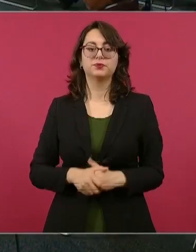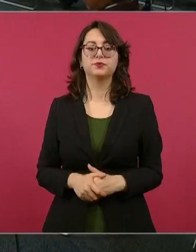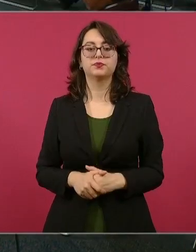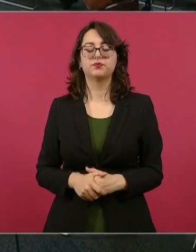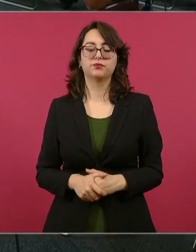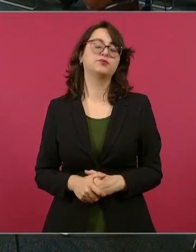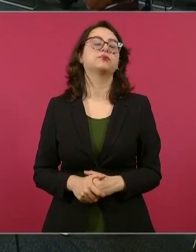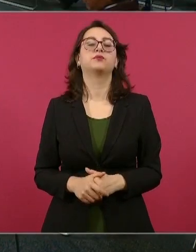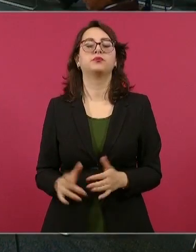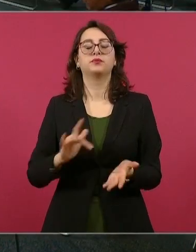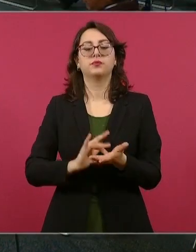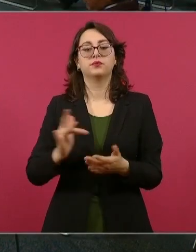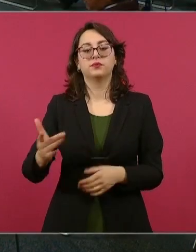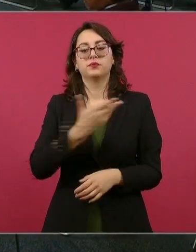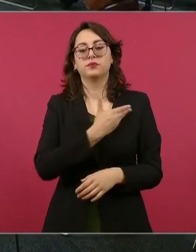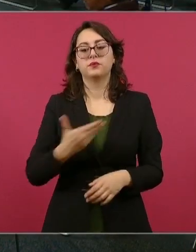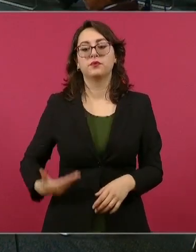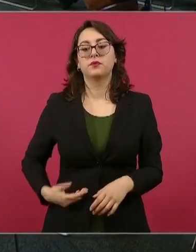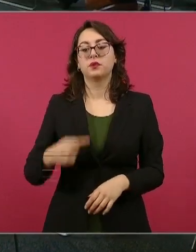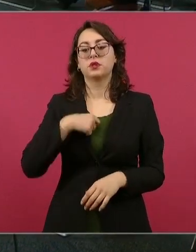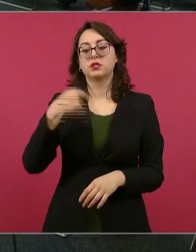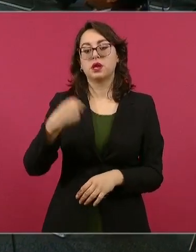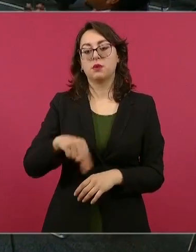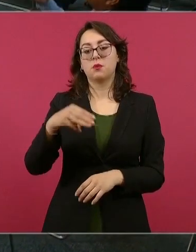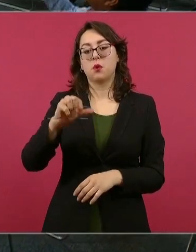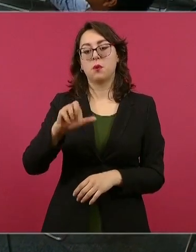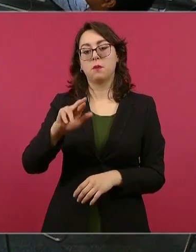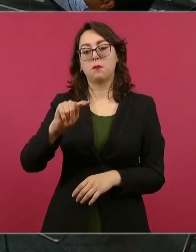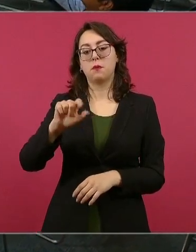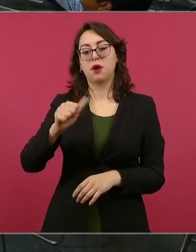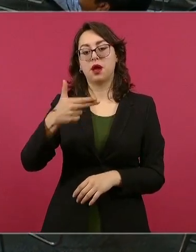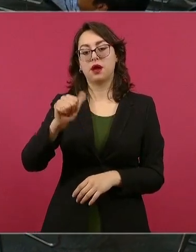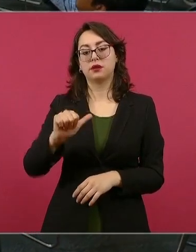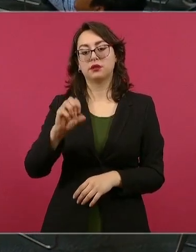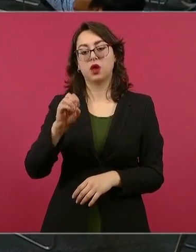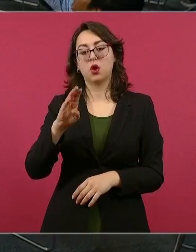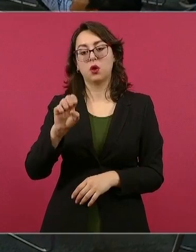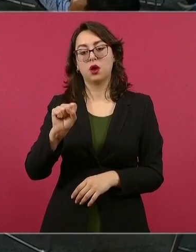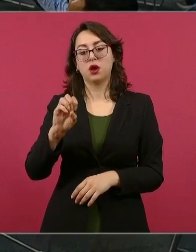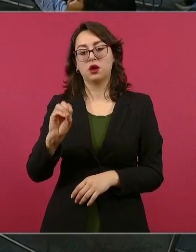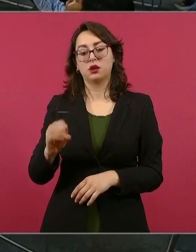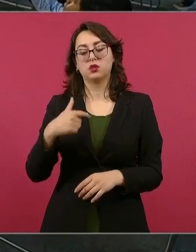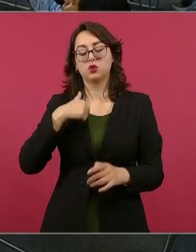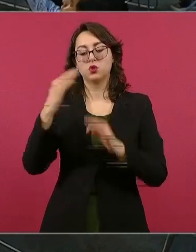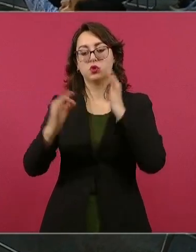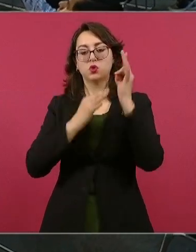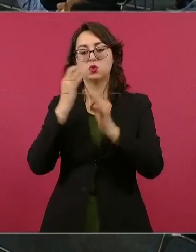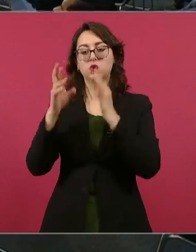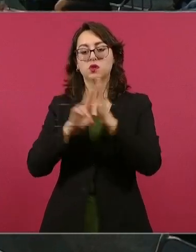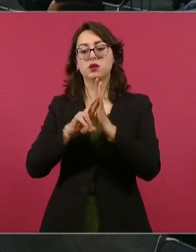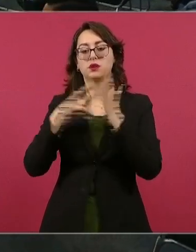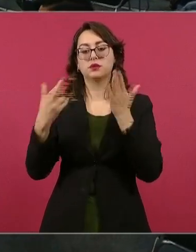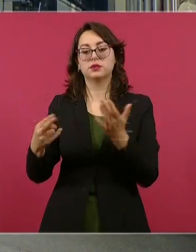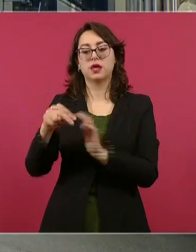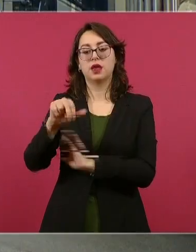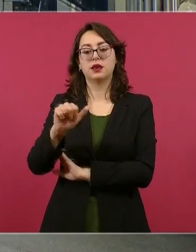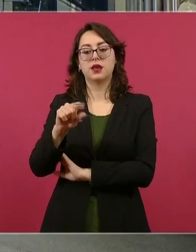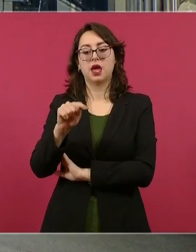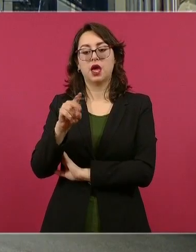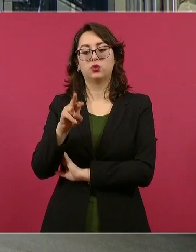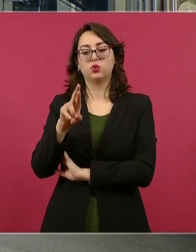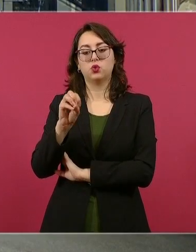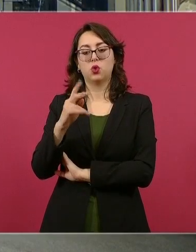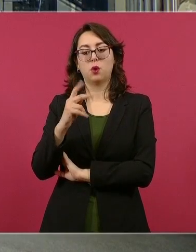Muchas gracias, señor presidente. Buenos días. Marta Obeso, de Esfera Noticias y de la revista Naturopatía. El pasado 4 de abril, el